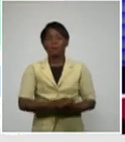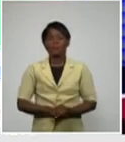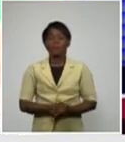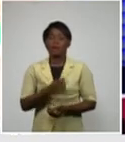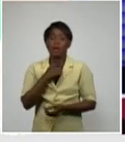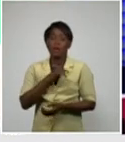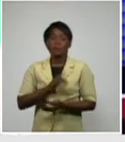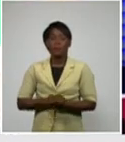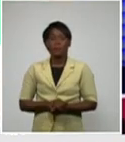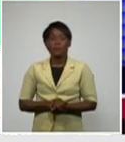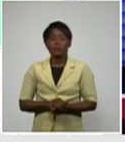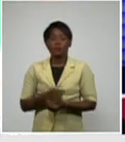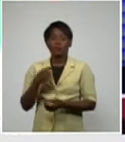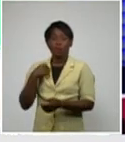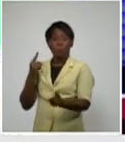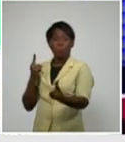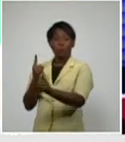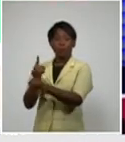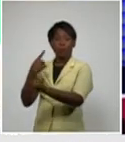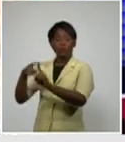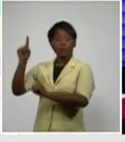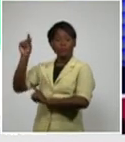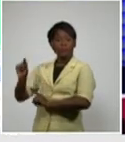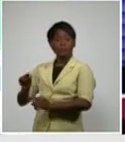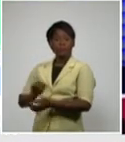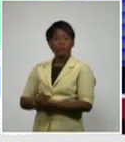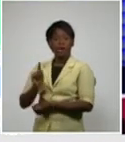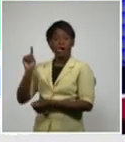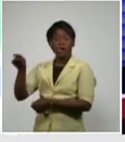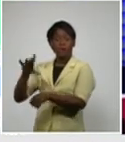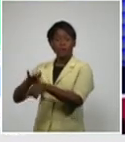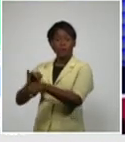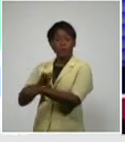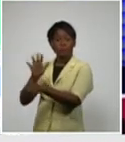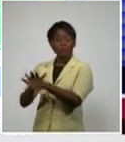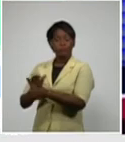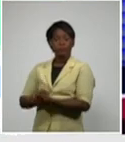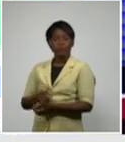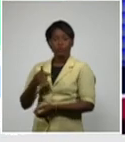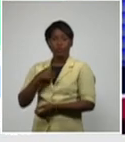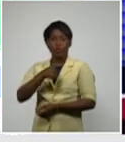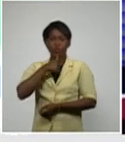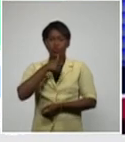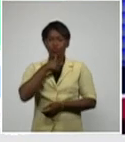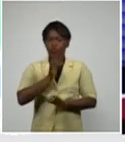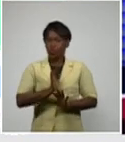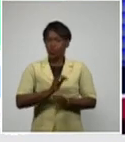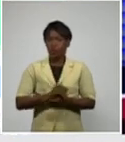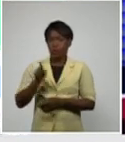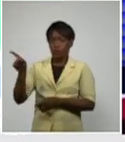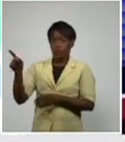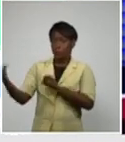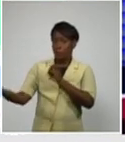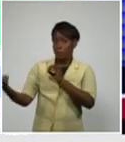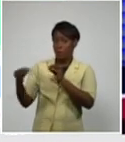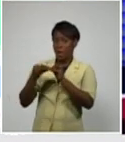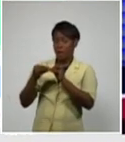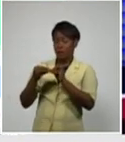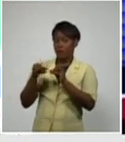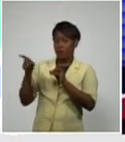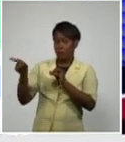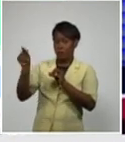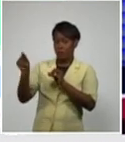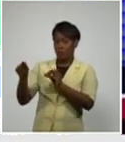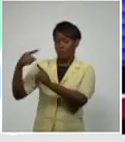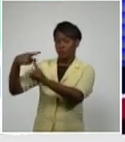sospechoso. Todas las personas que han tenido relación conmigo, generalmente estrechas, relaciones de trabajo,